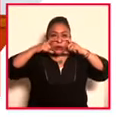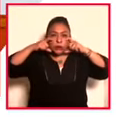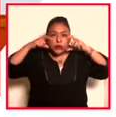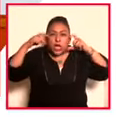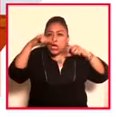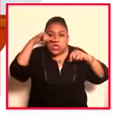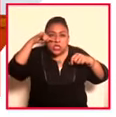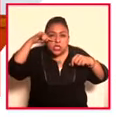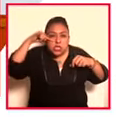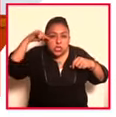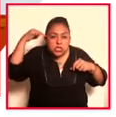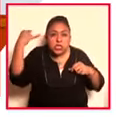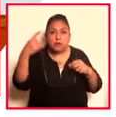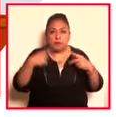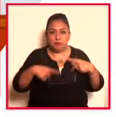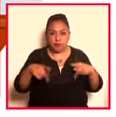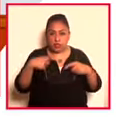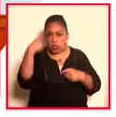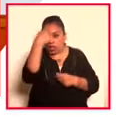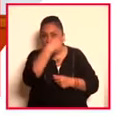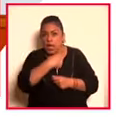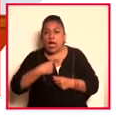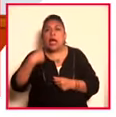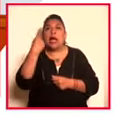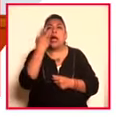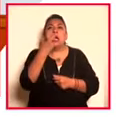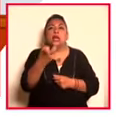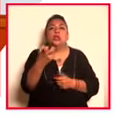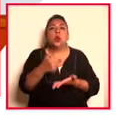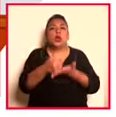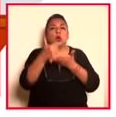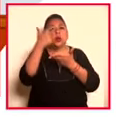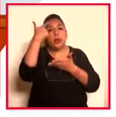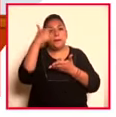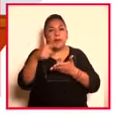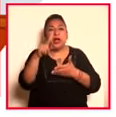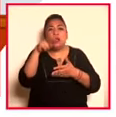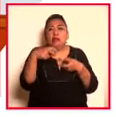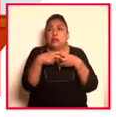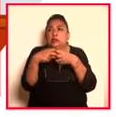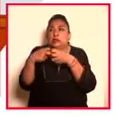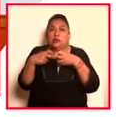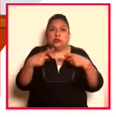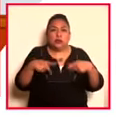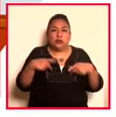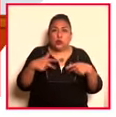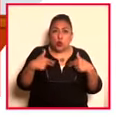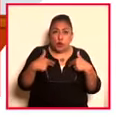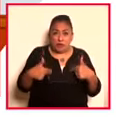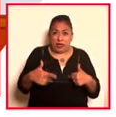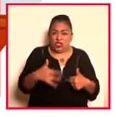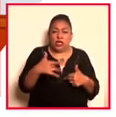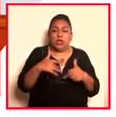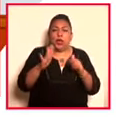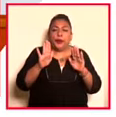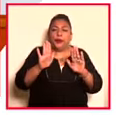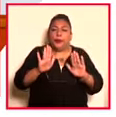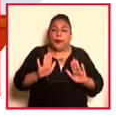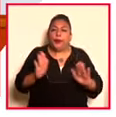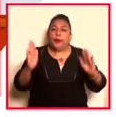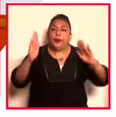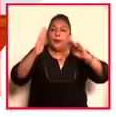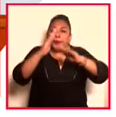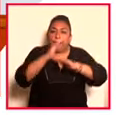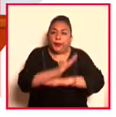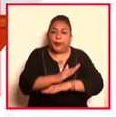tras un cubrebocas, sirve para aliviar la ansiedad por la que atraviesa la humanidad. creo que necesitamos, o